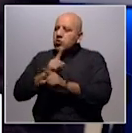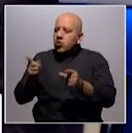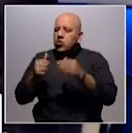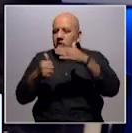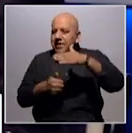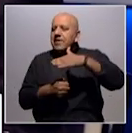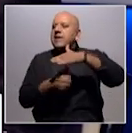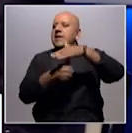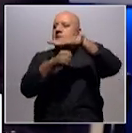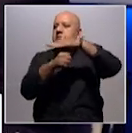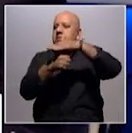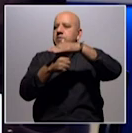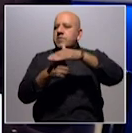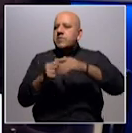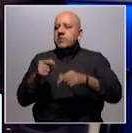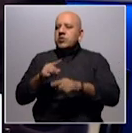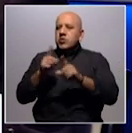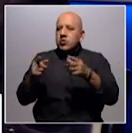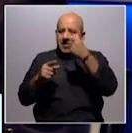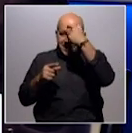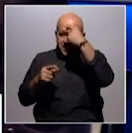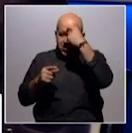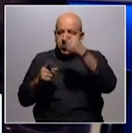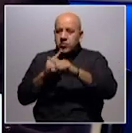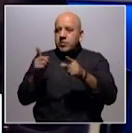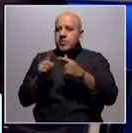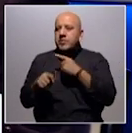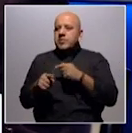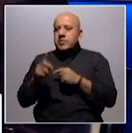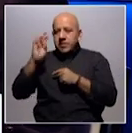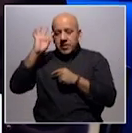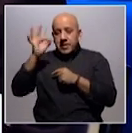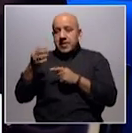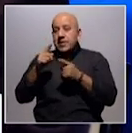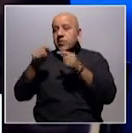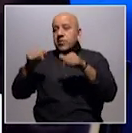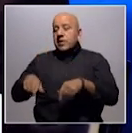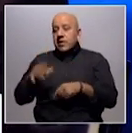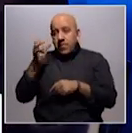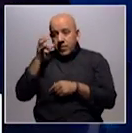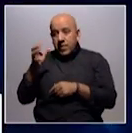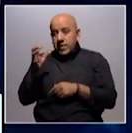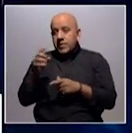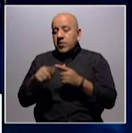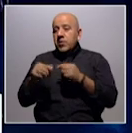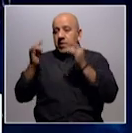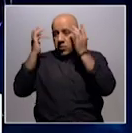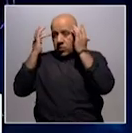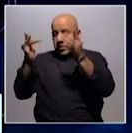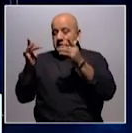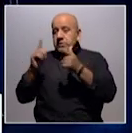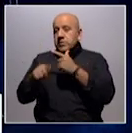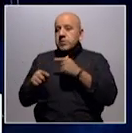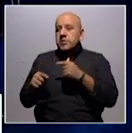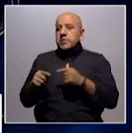ciudadanos ni siquiera técnico creo que uno de los peligros que tiene la educación en cualquier país